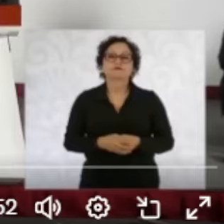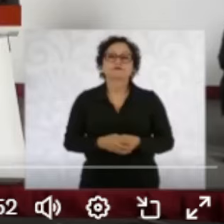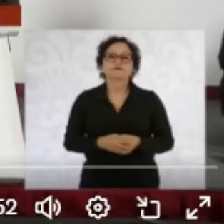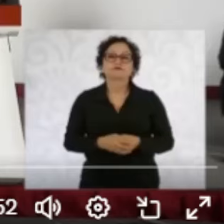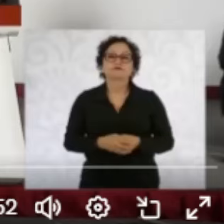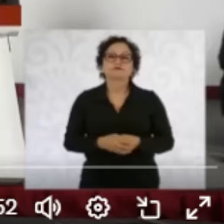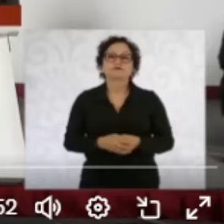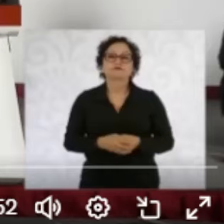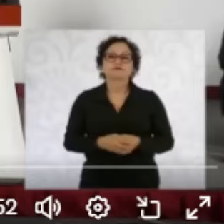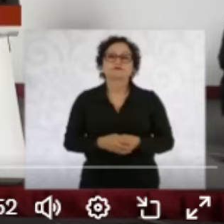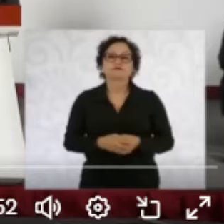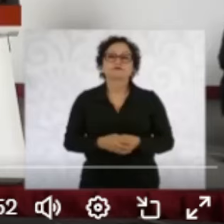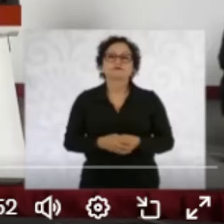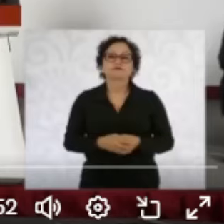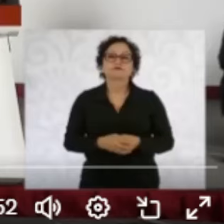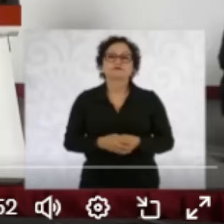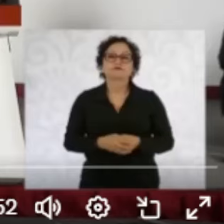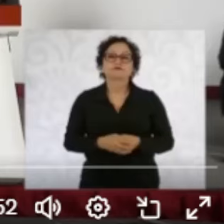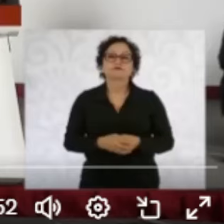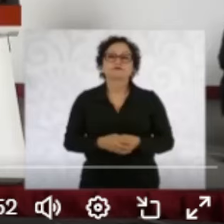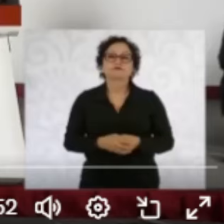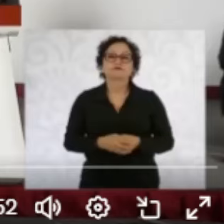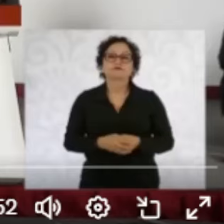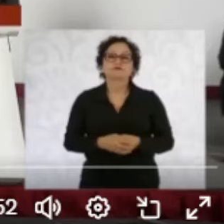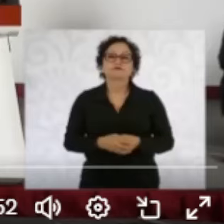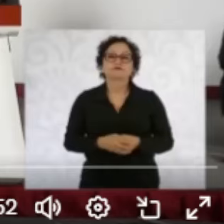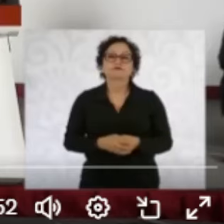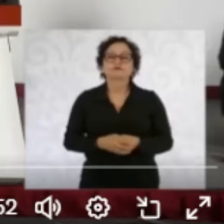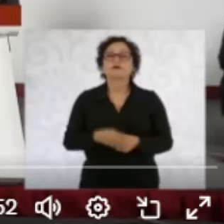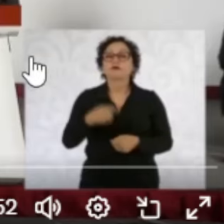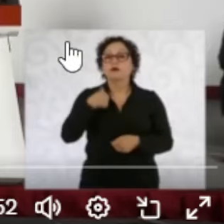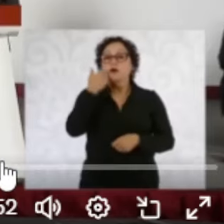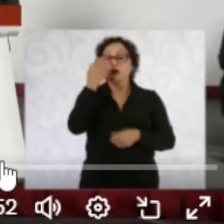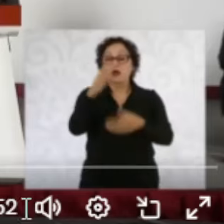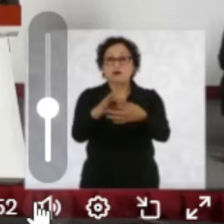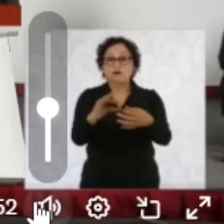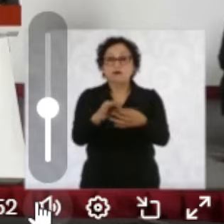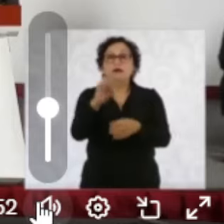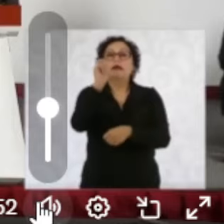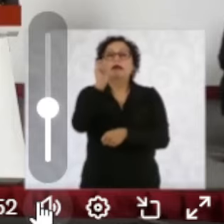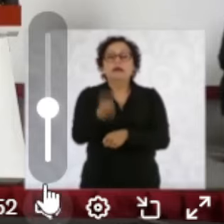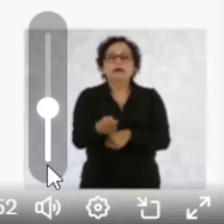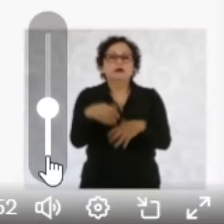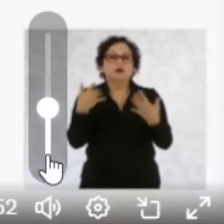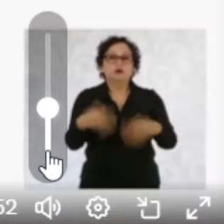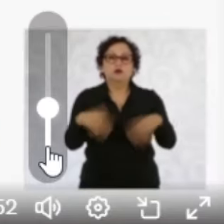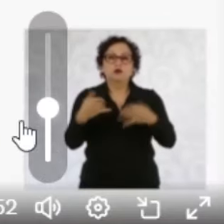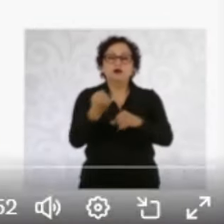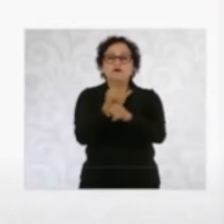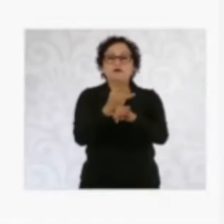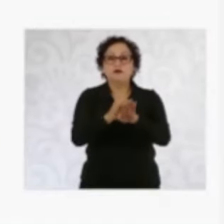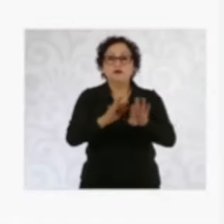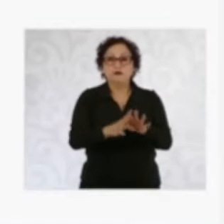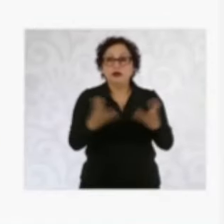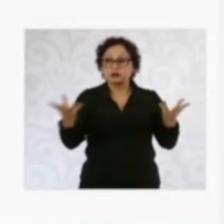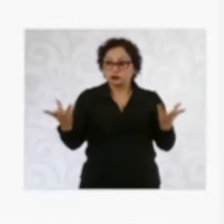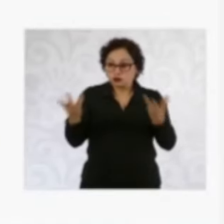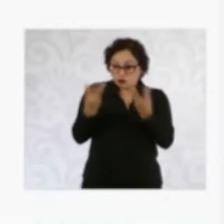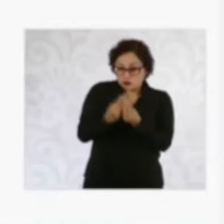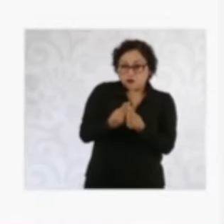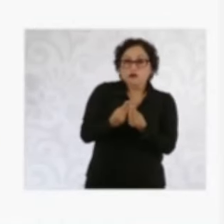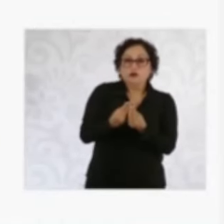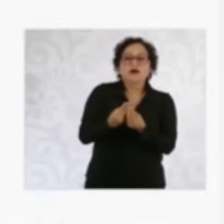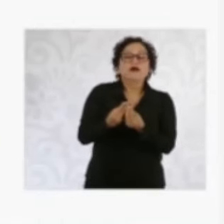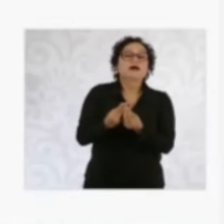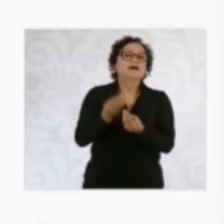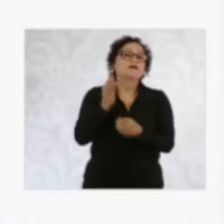pues poderosos dentro de estos grupos de lavado de dinero que gracias al intercambio de información entre la fiscalía general